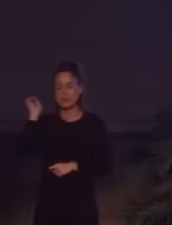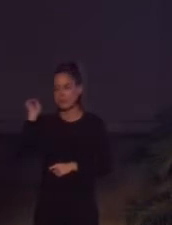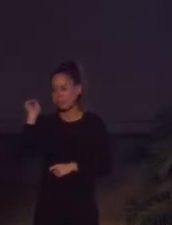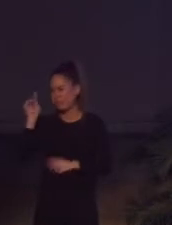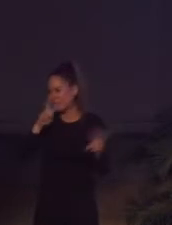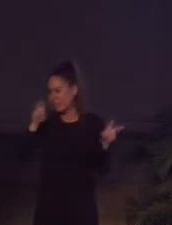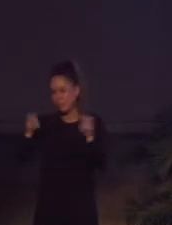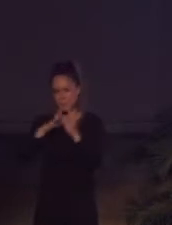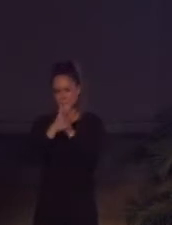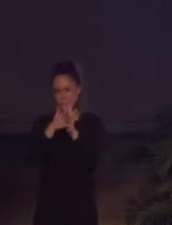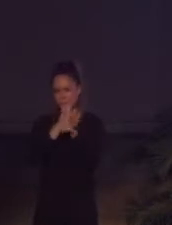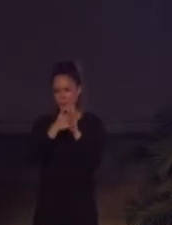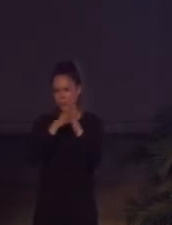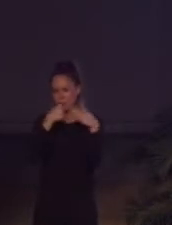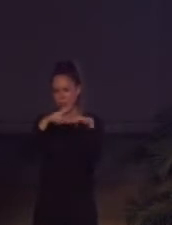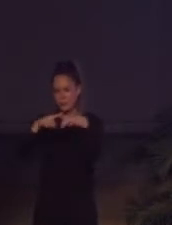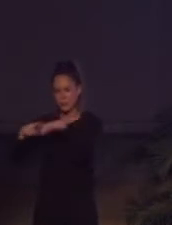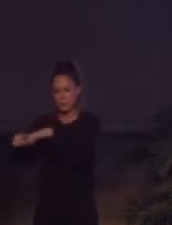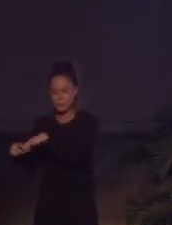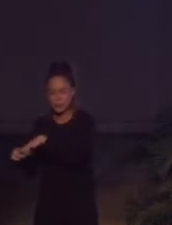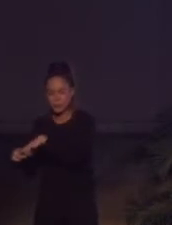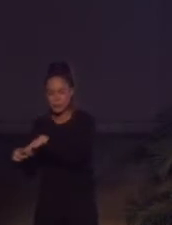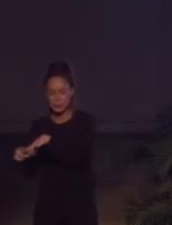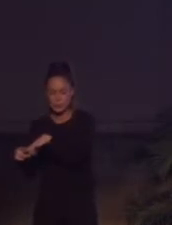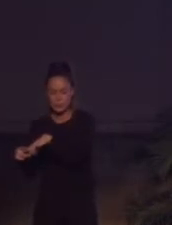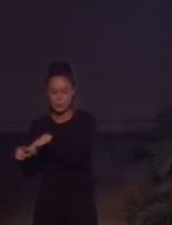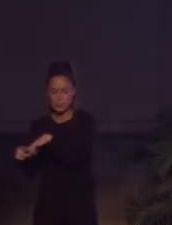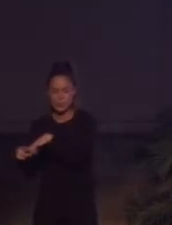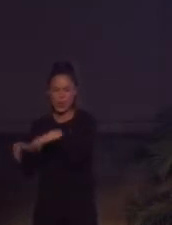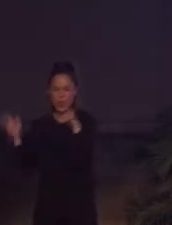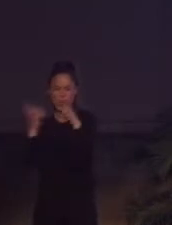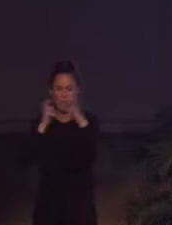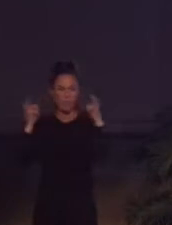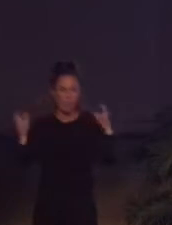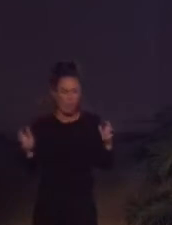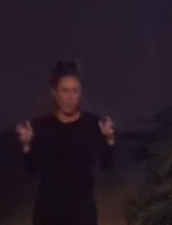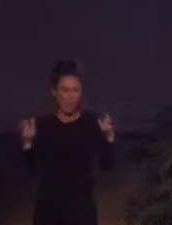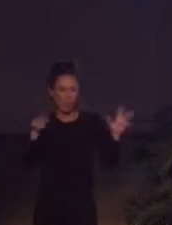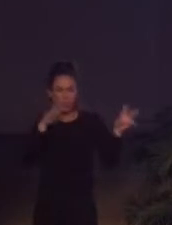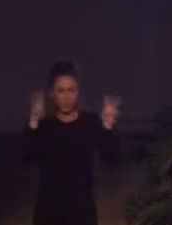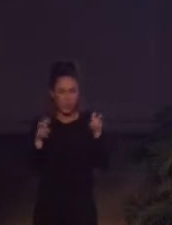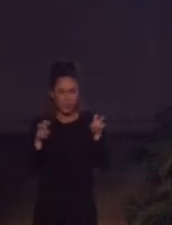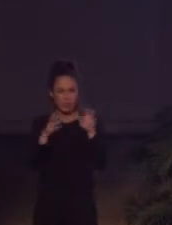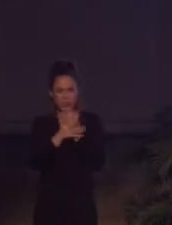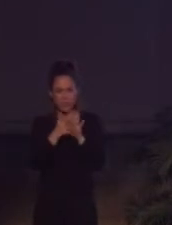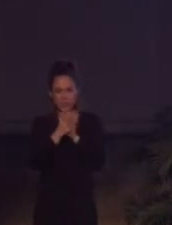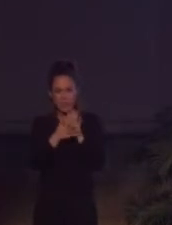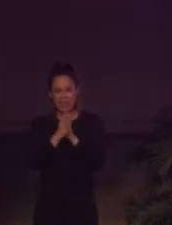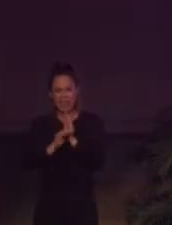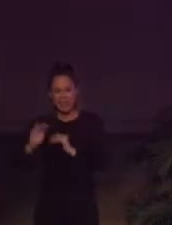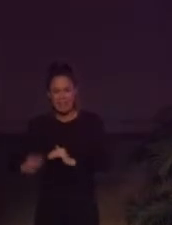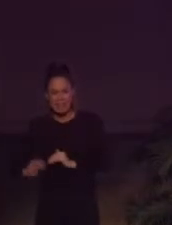muchos temas, se ha hablado de mitos gordofobos y veganismo.